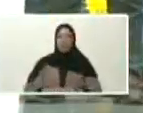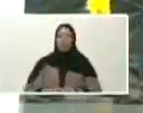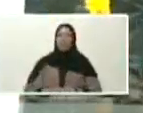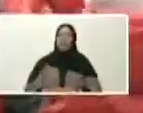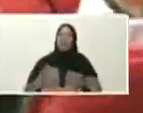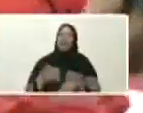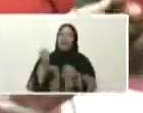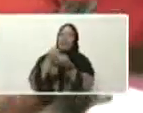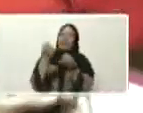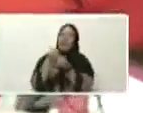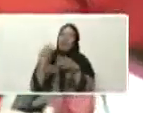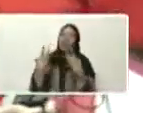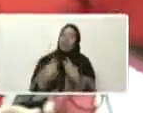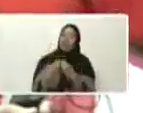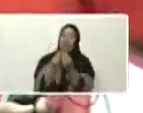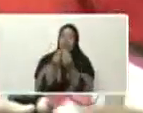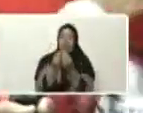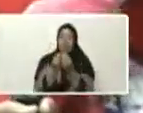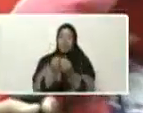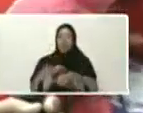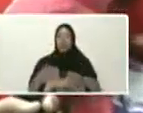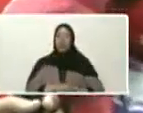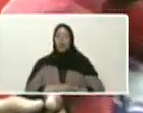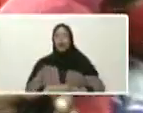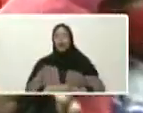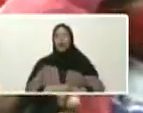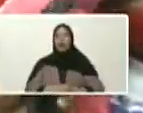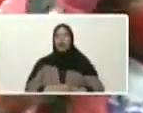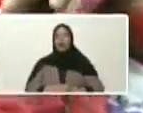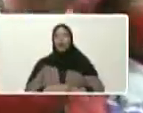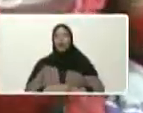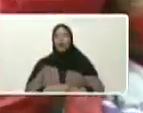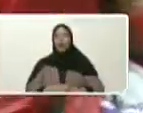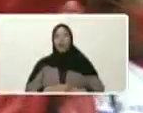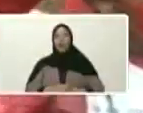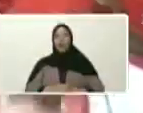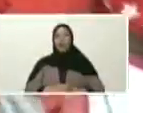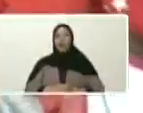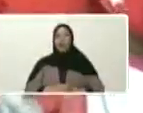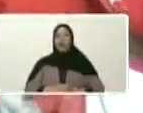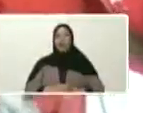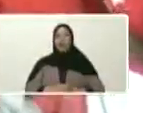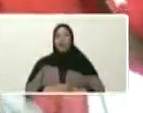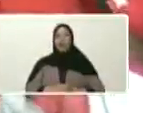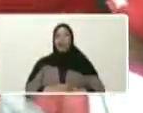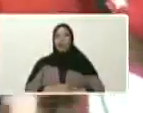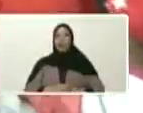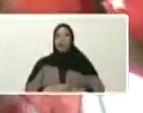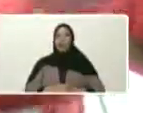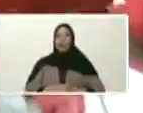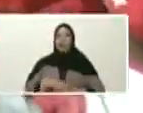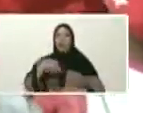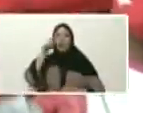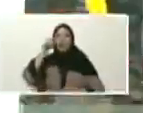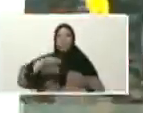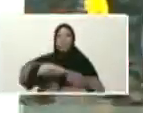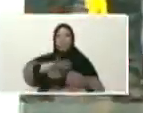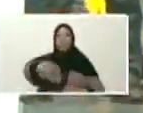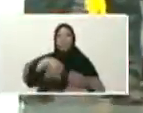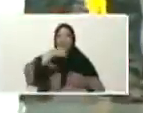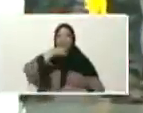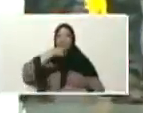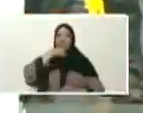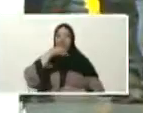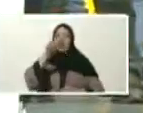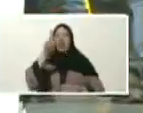con todos los compatriotas hasta el 2030. ¡Hasta el 2000